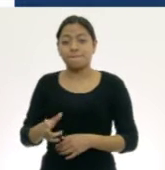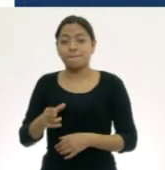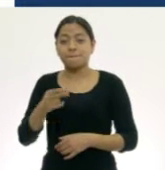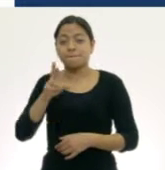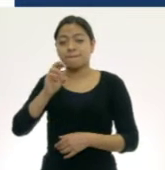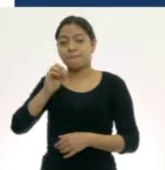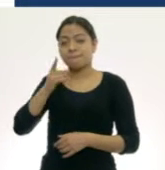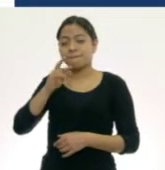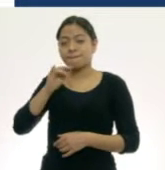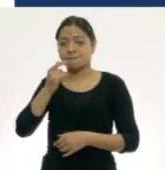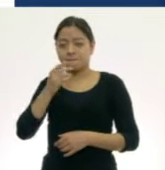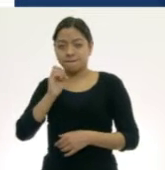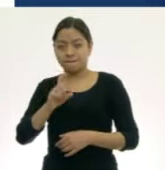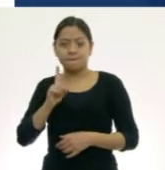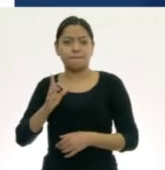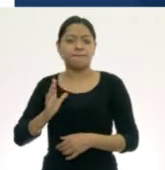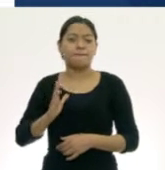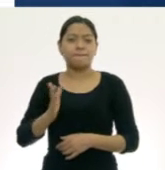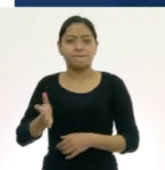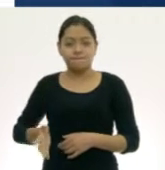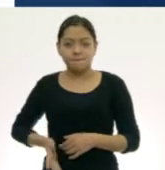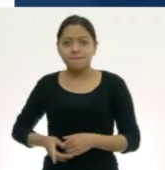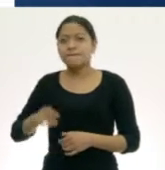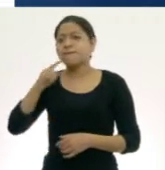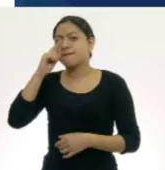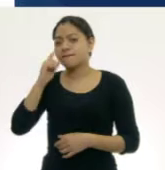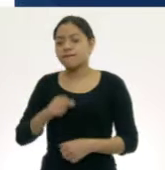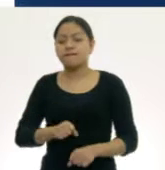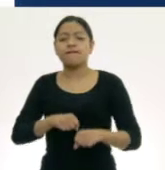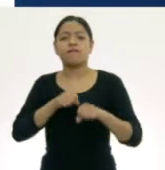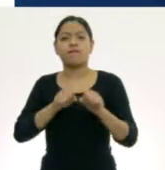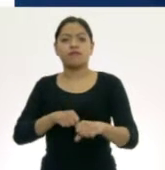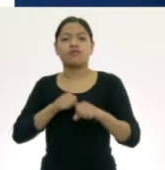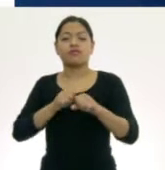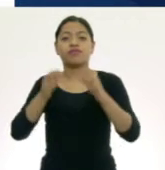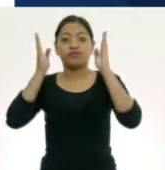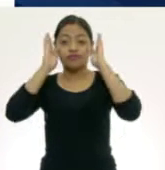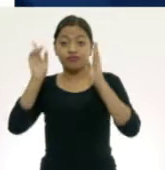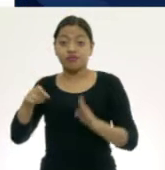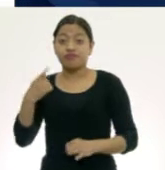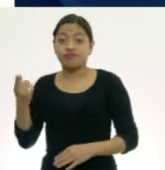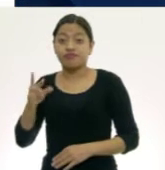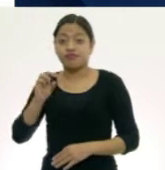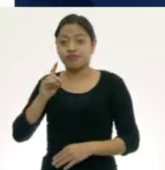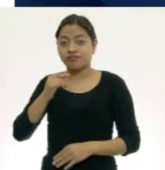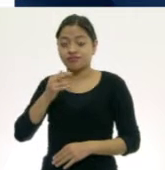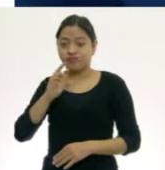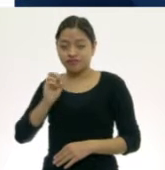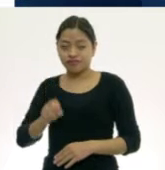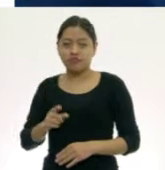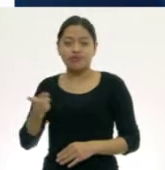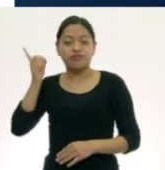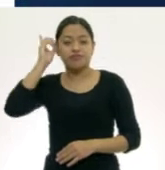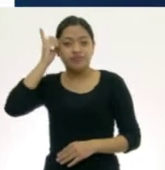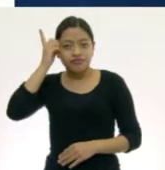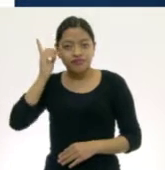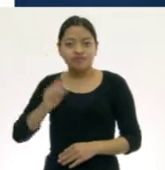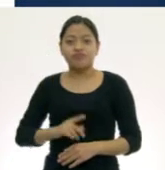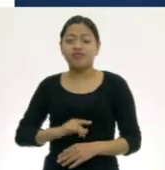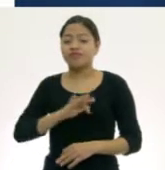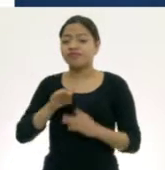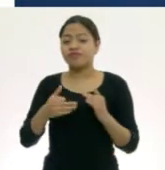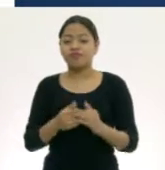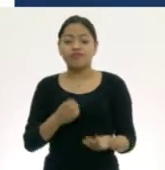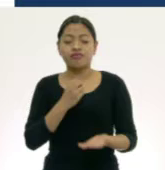el soberbio castellano. Todos cabalgaban en mula, solo Rodrigo en caballo. Todos visten oro y